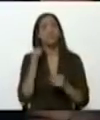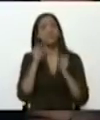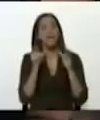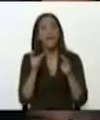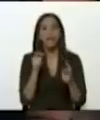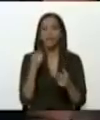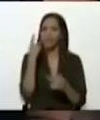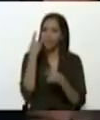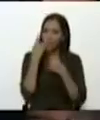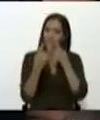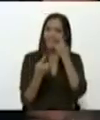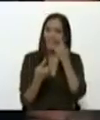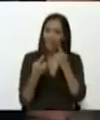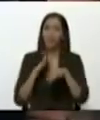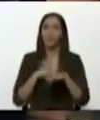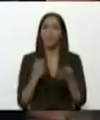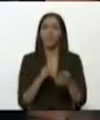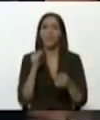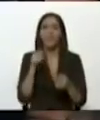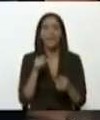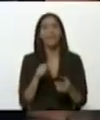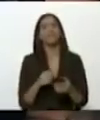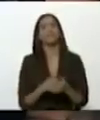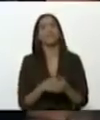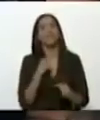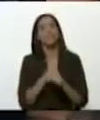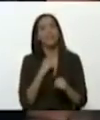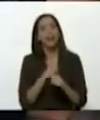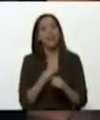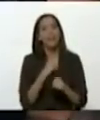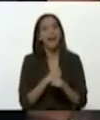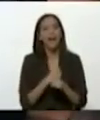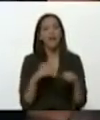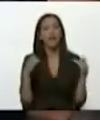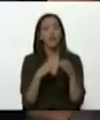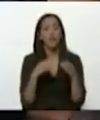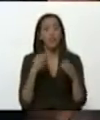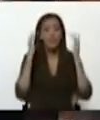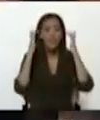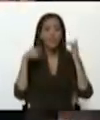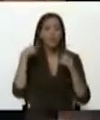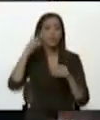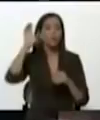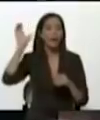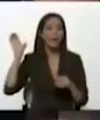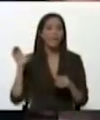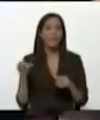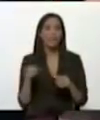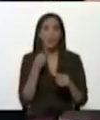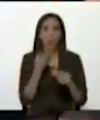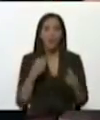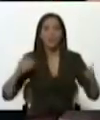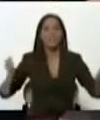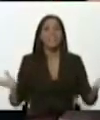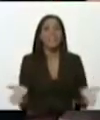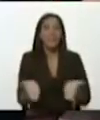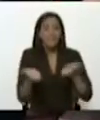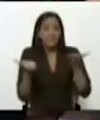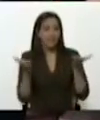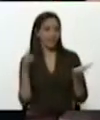cayó, porque eso es lo que trabajan los organismos de inteligencia de otros países? Bueno, levantarte el